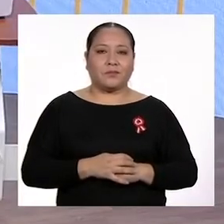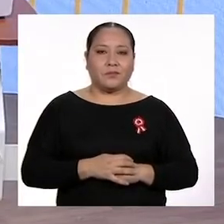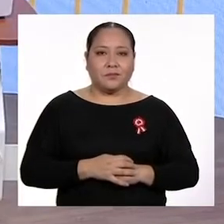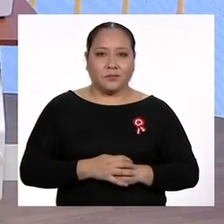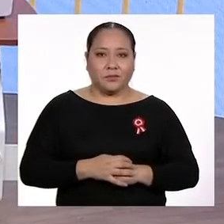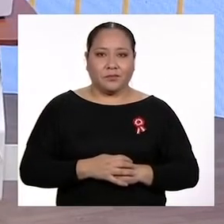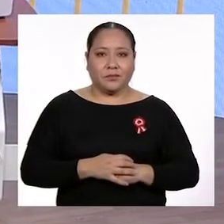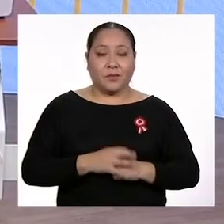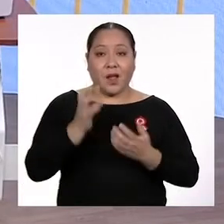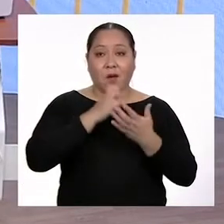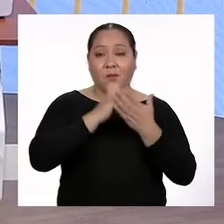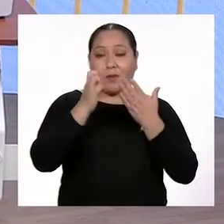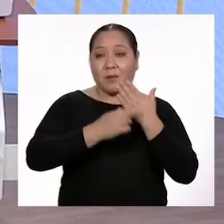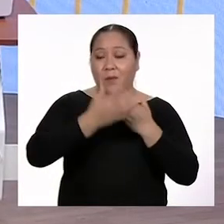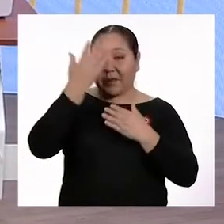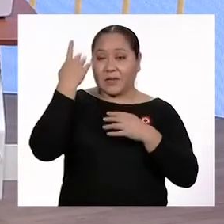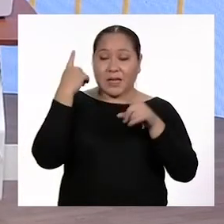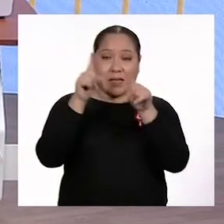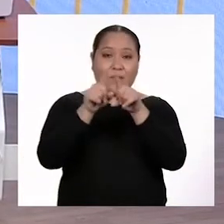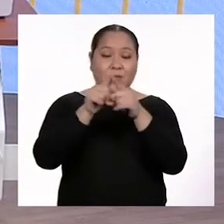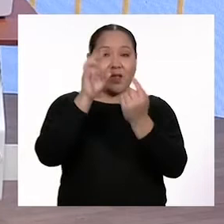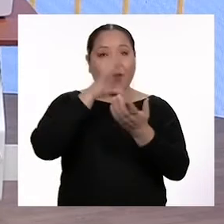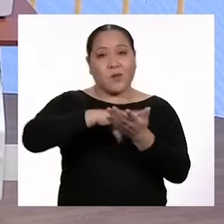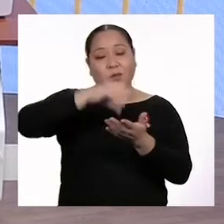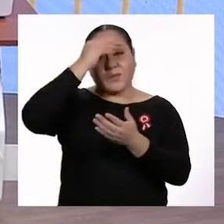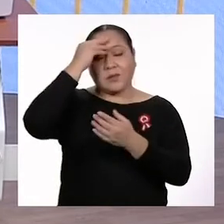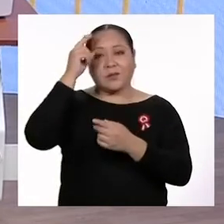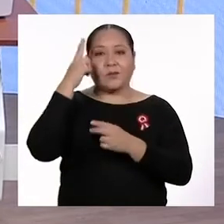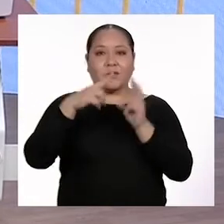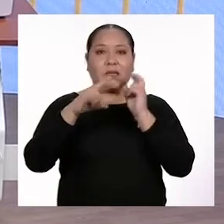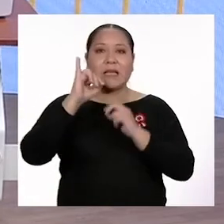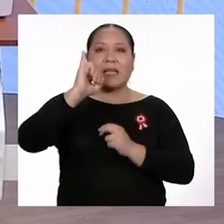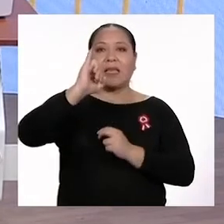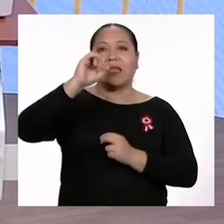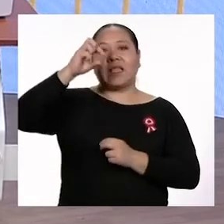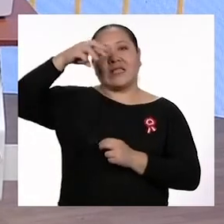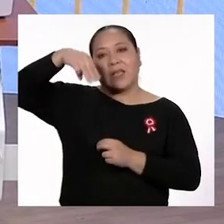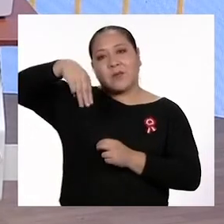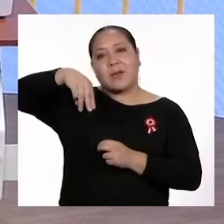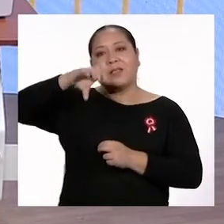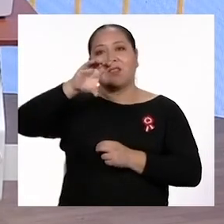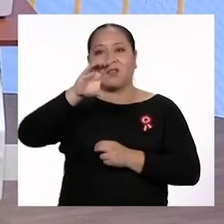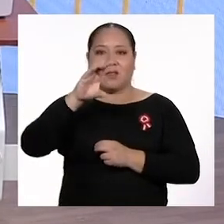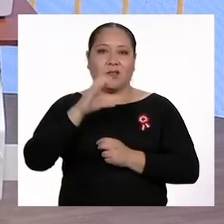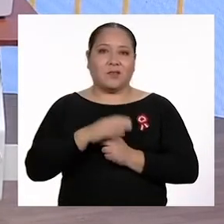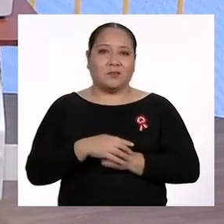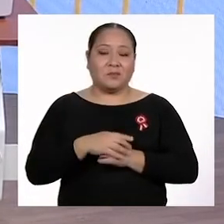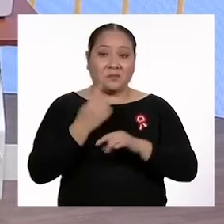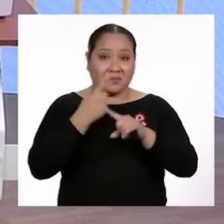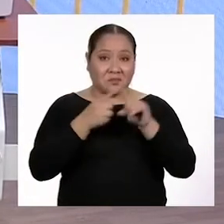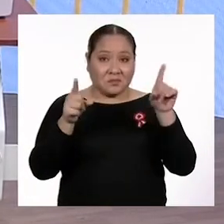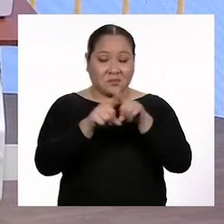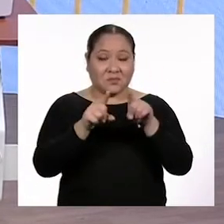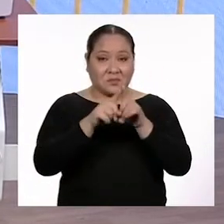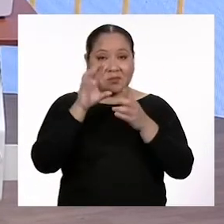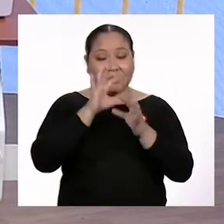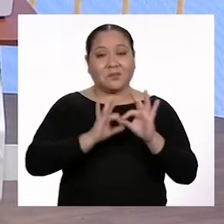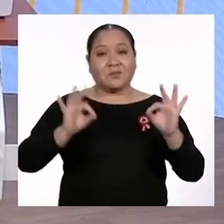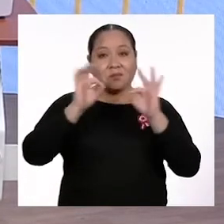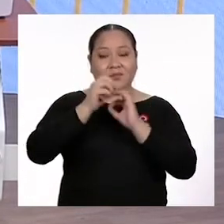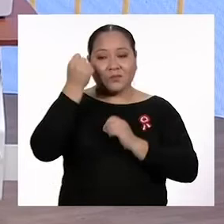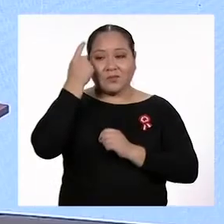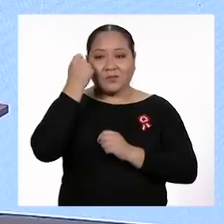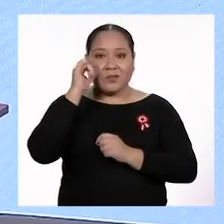En el programa pasado también aprendimos cómo calcular el índice de masa corporal, pero sobre todo entendimos que